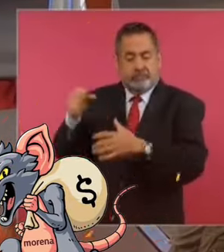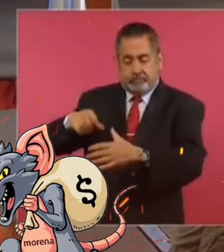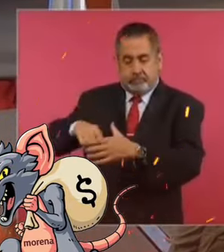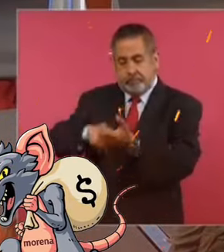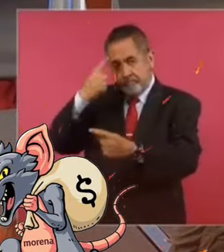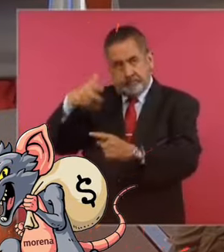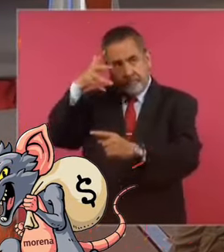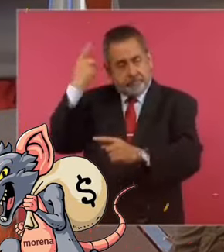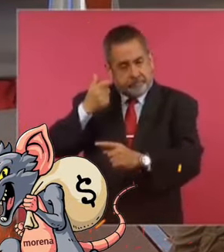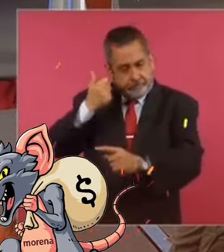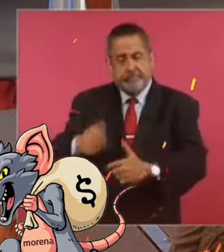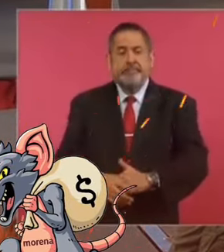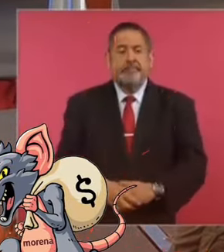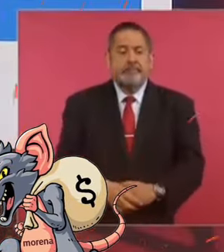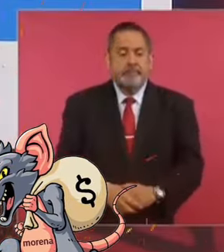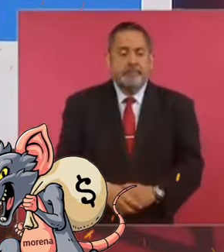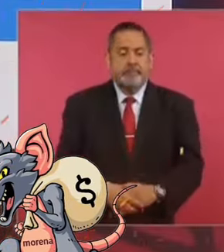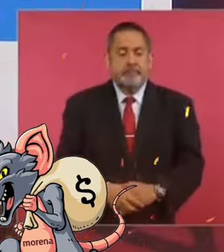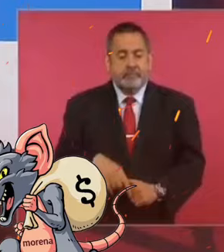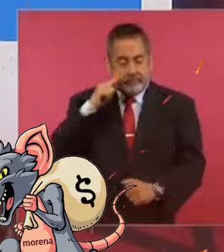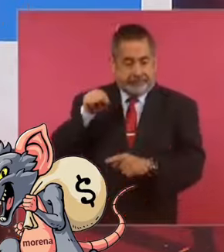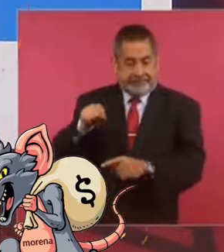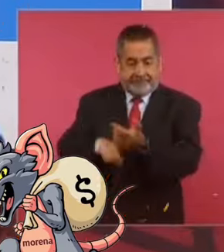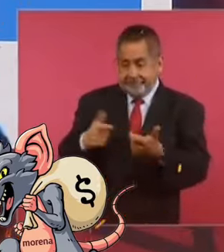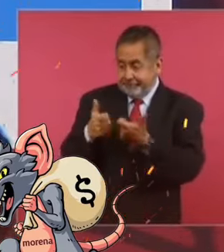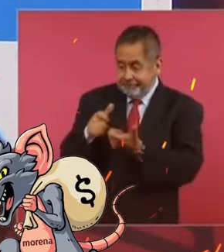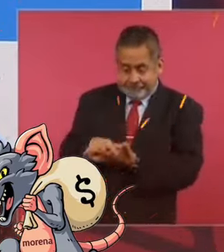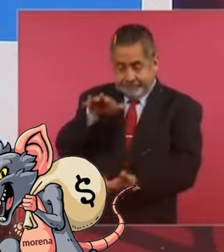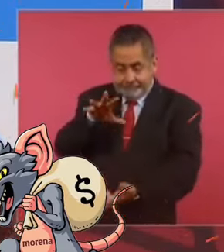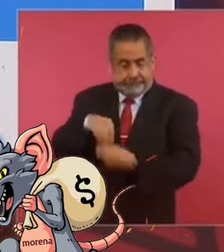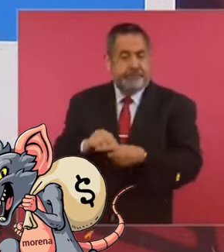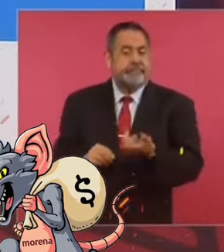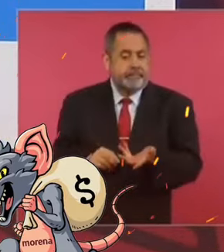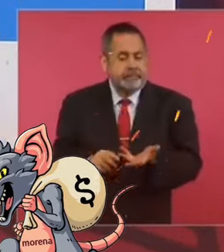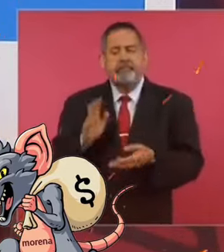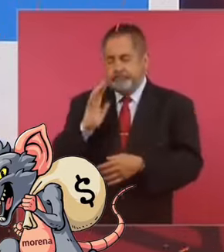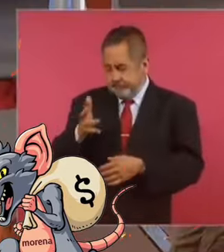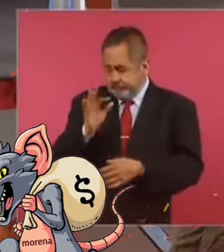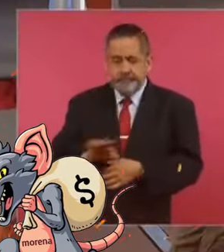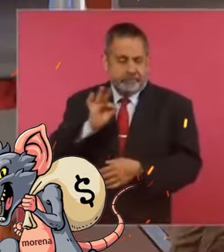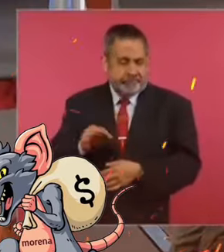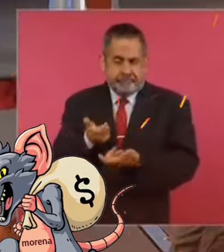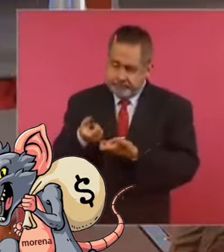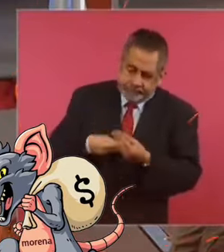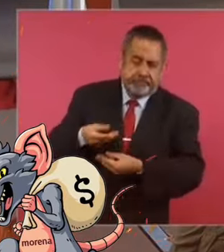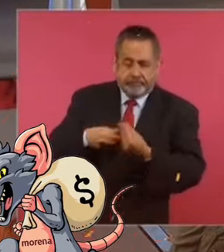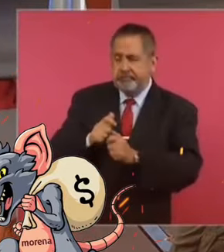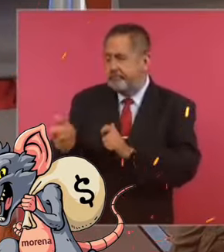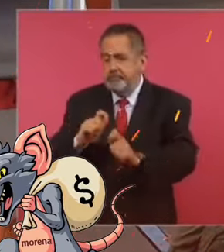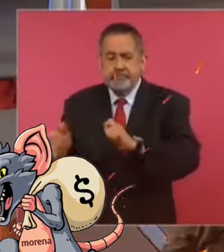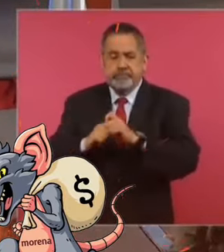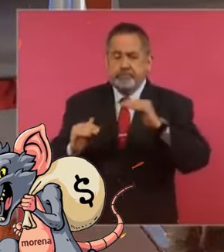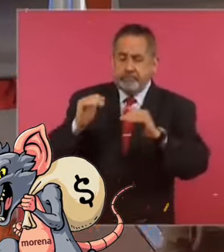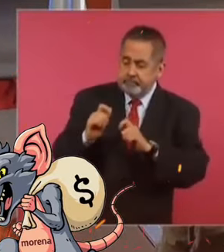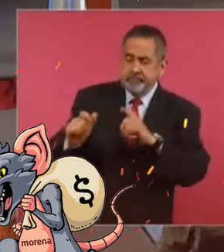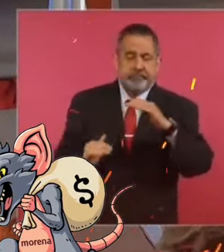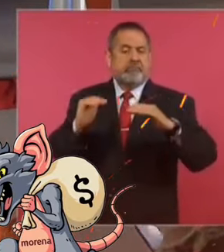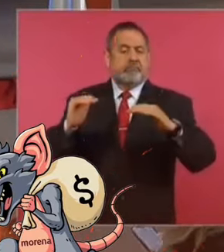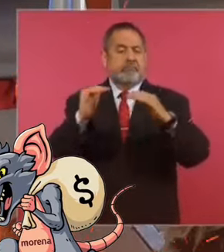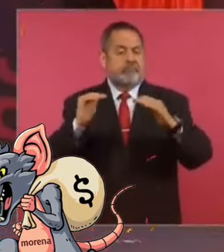Bienestar. Pero al tener este fondo, ya se tiene un recurso para compensar